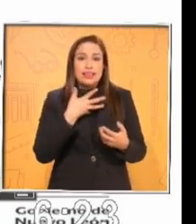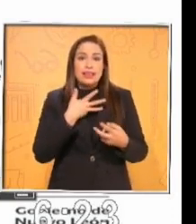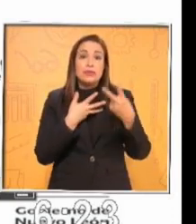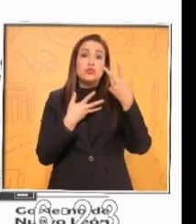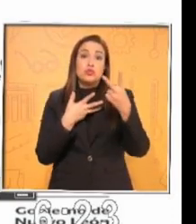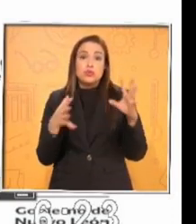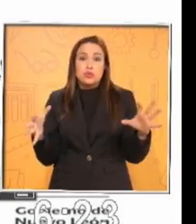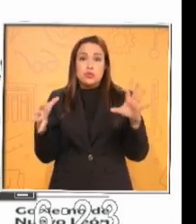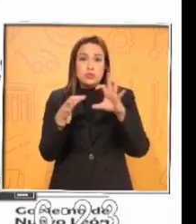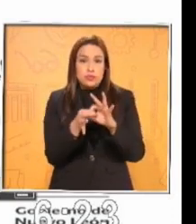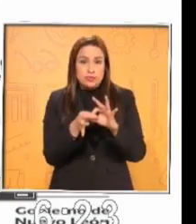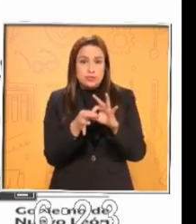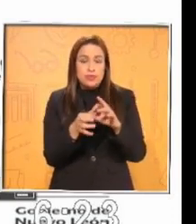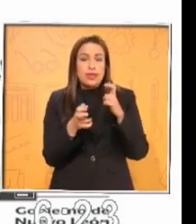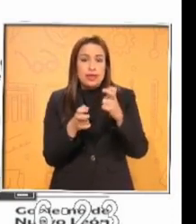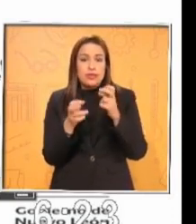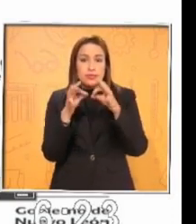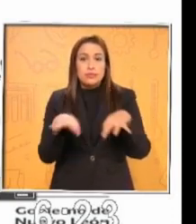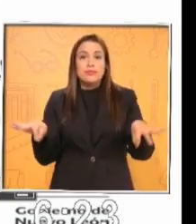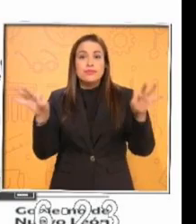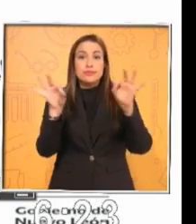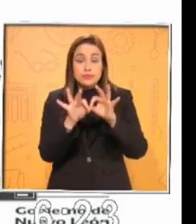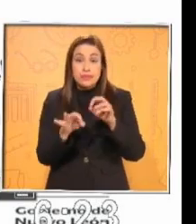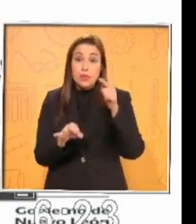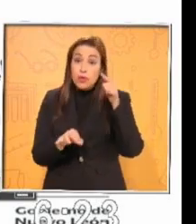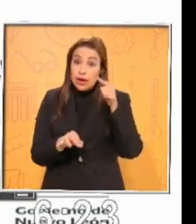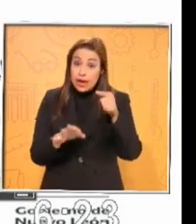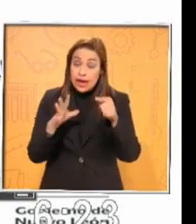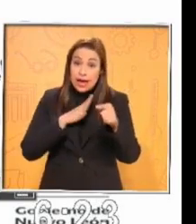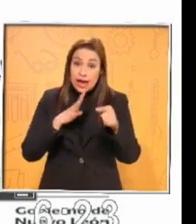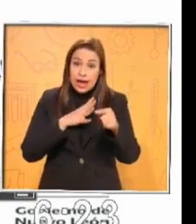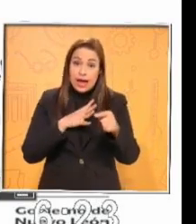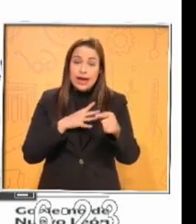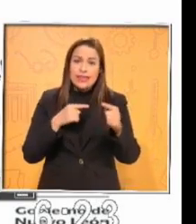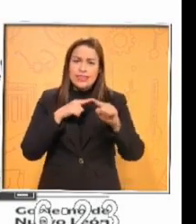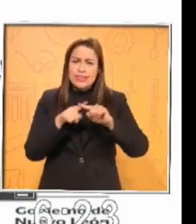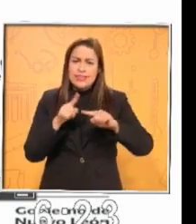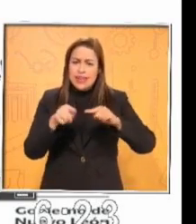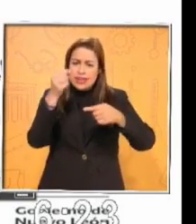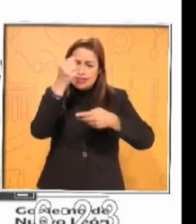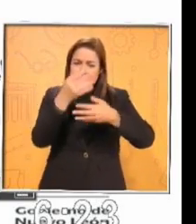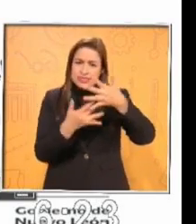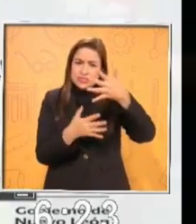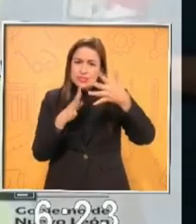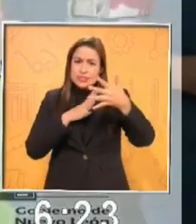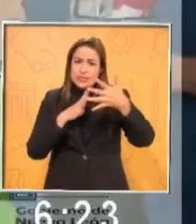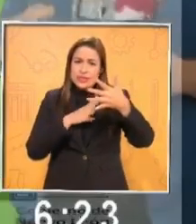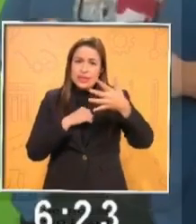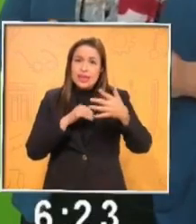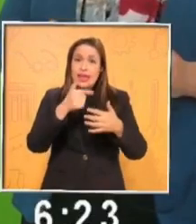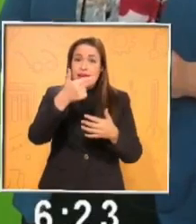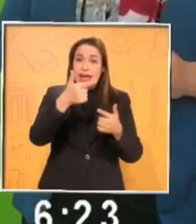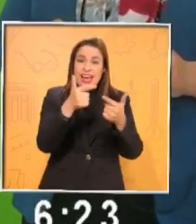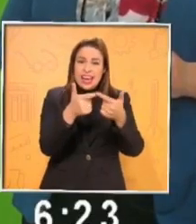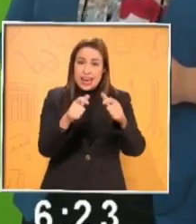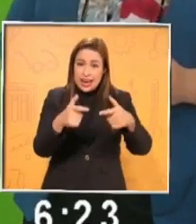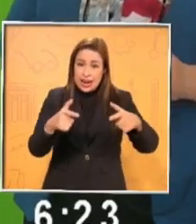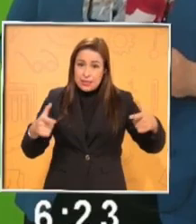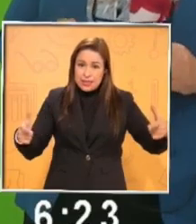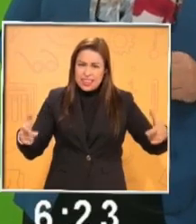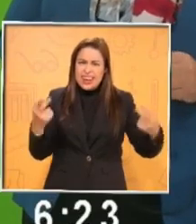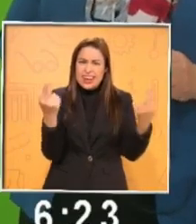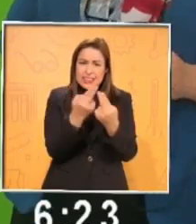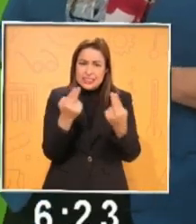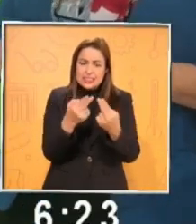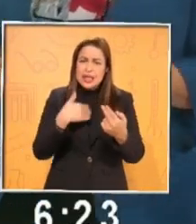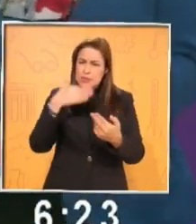conectores, esto también es importante, porque son contenidos gramaticales que es necesario dominar